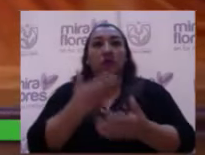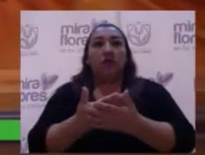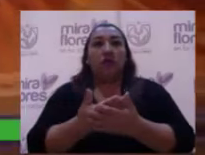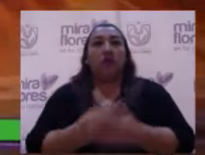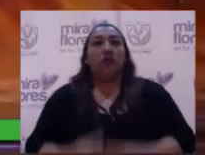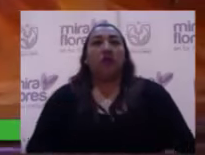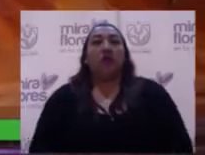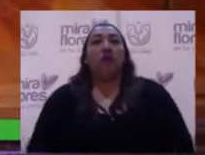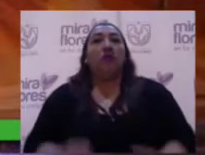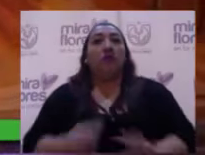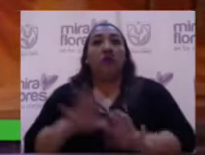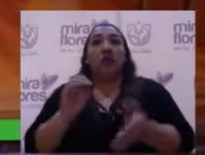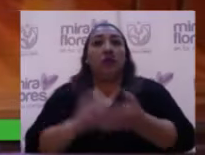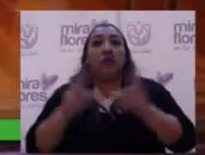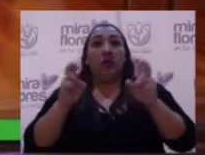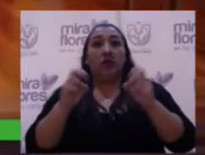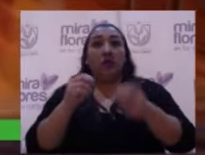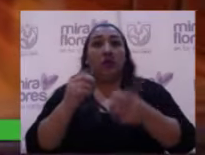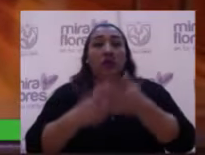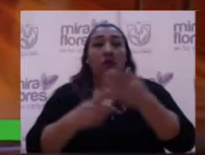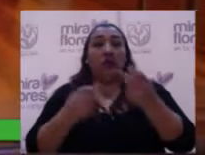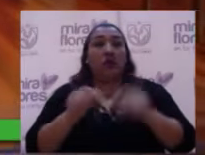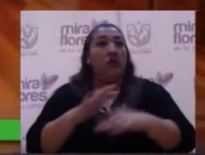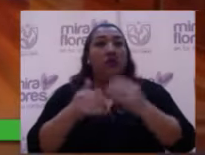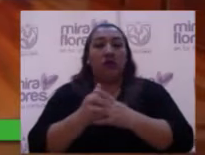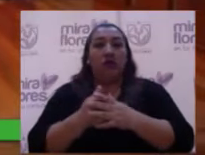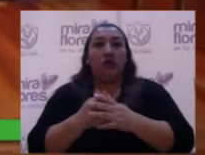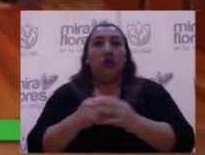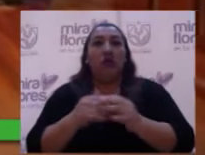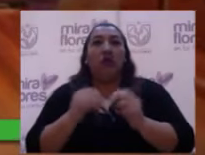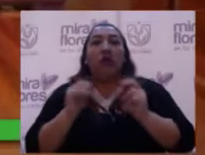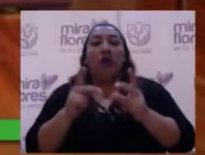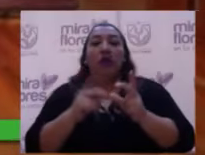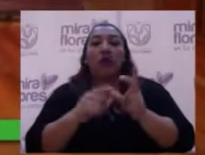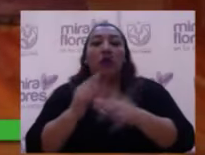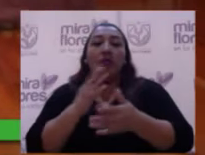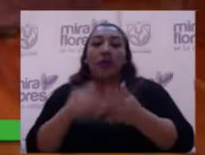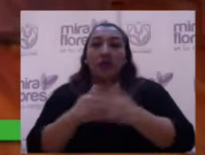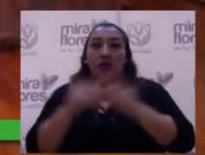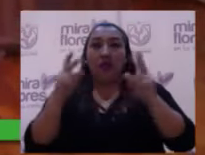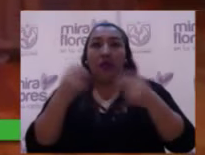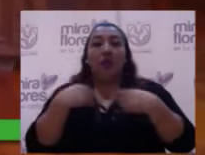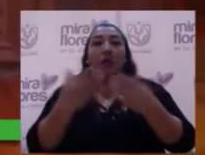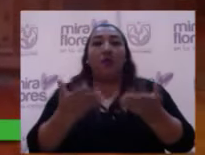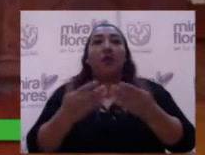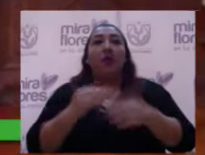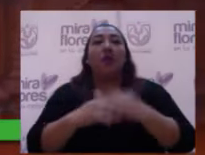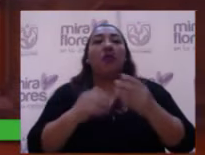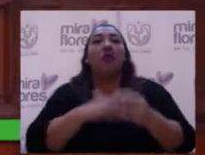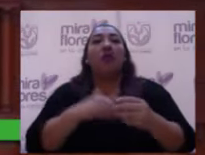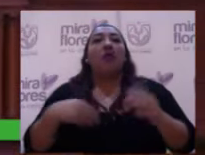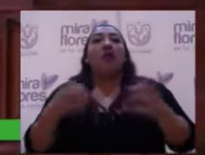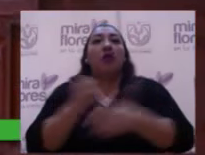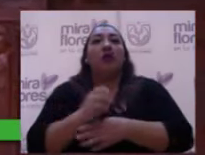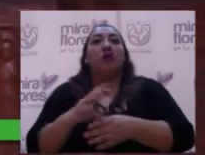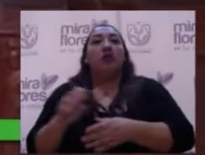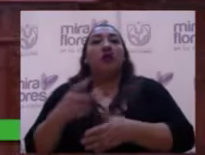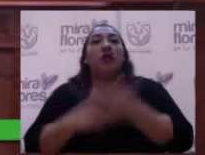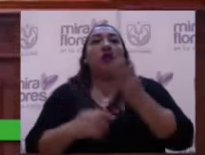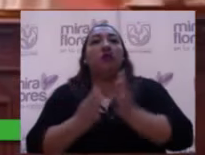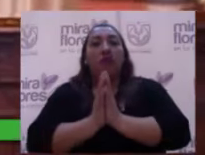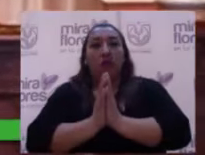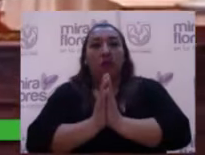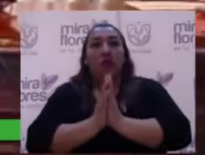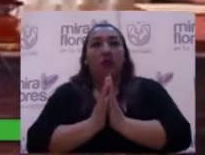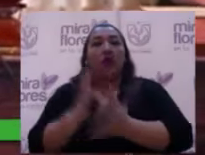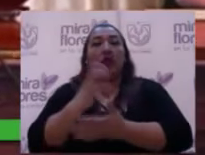gracias. No tenemos más temas que tratar, ¿verdad? Es todo, señor alcalde. No habiendo más temas que tratar, voy a pedir a los miembros del Consejo que se